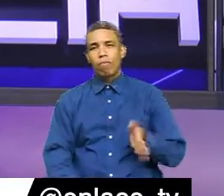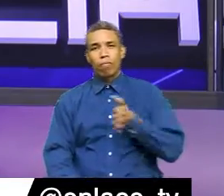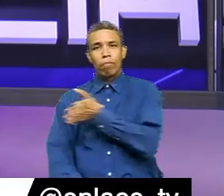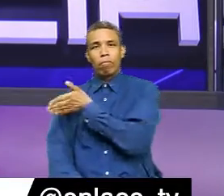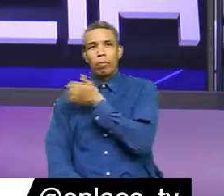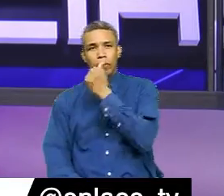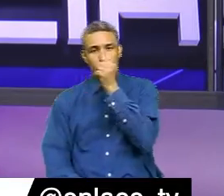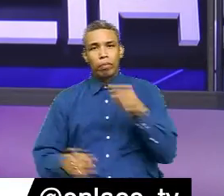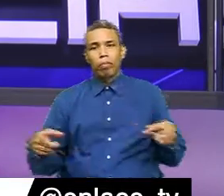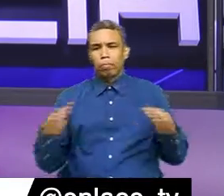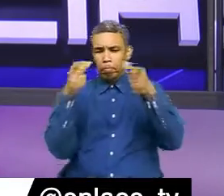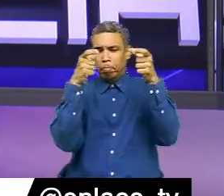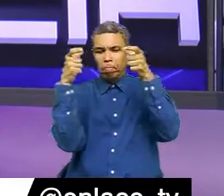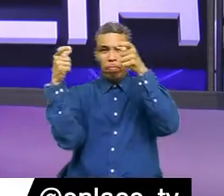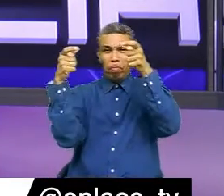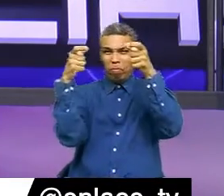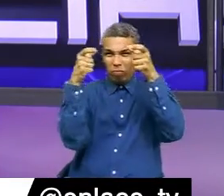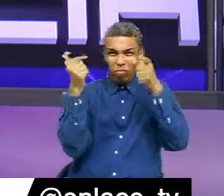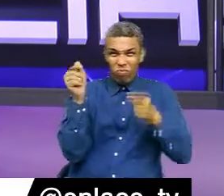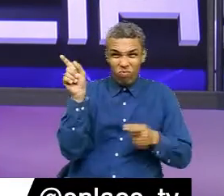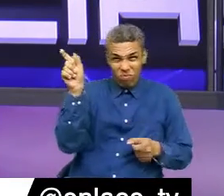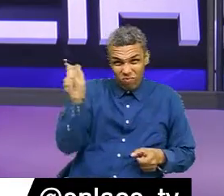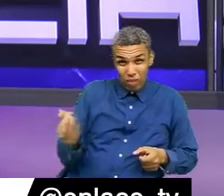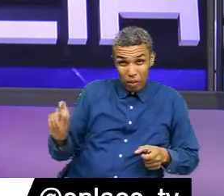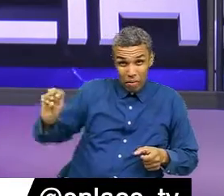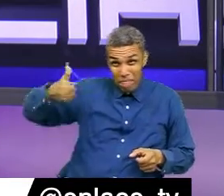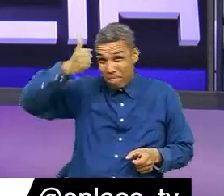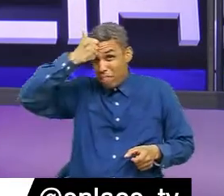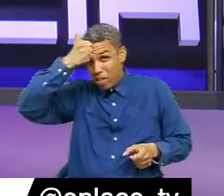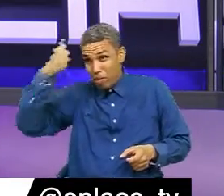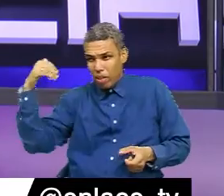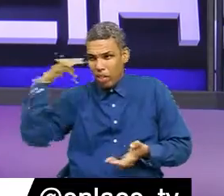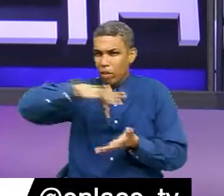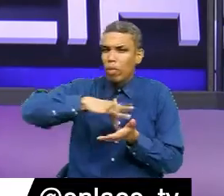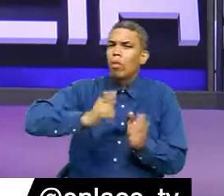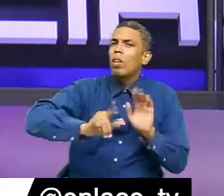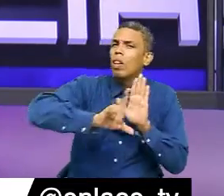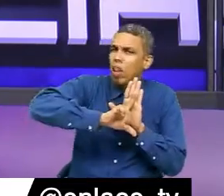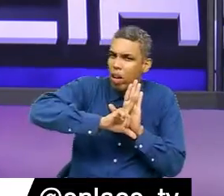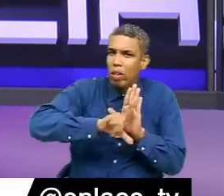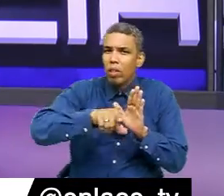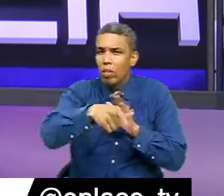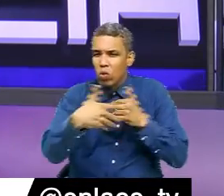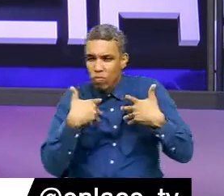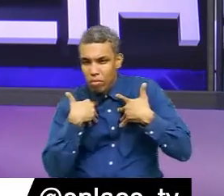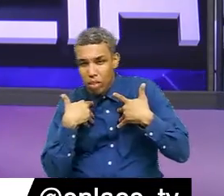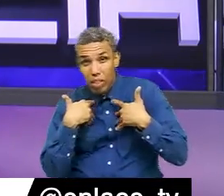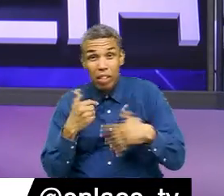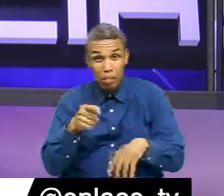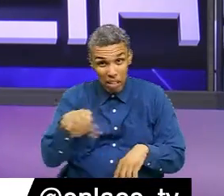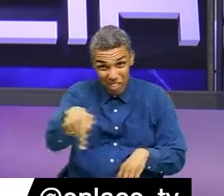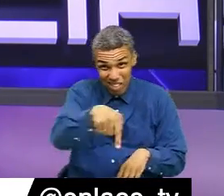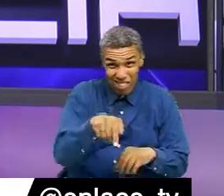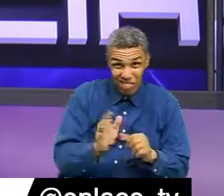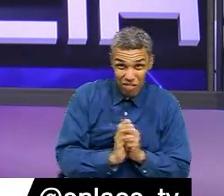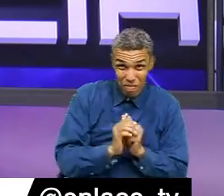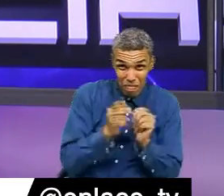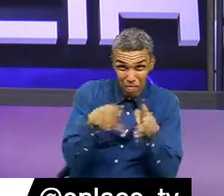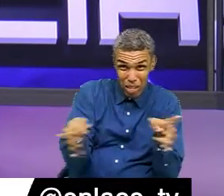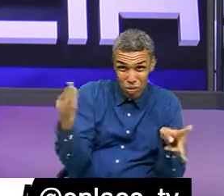senador Juan Manuel Galán de lo que fue la sesión de la Comisión de Seguimiento de la Ley de Víctimas del Congreso de la República. Galán dijo que la mayor queja